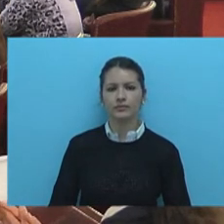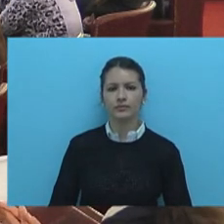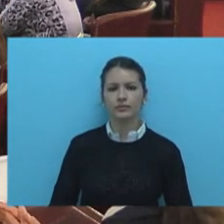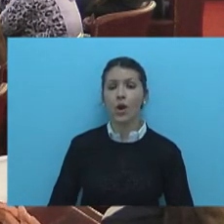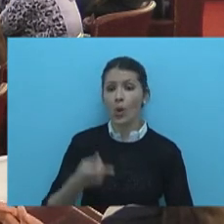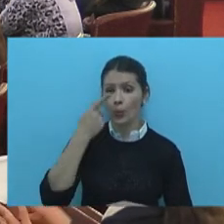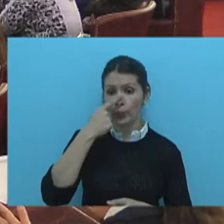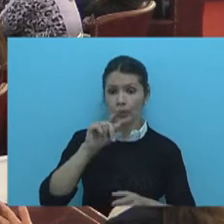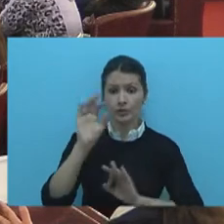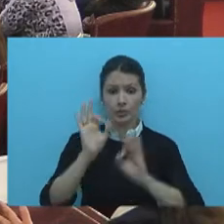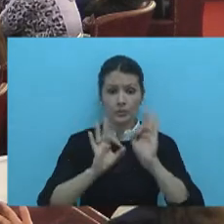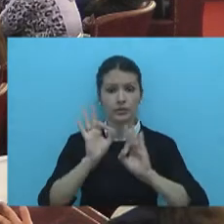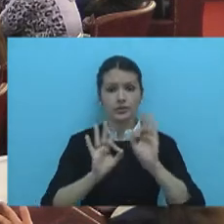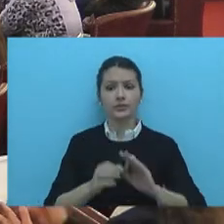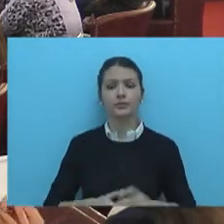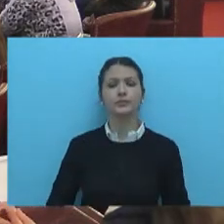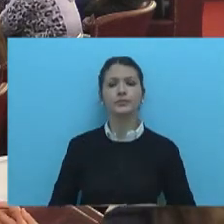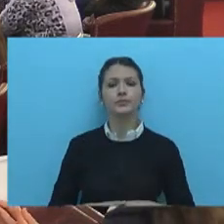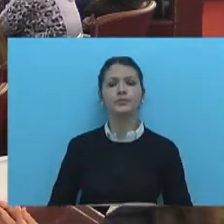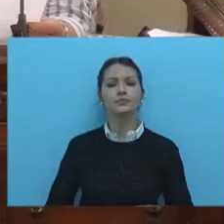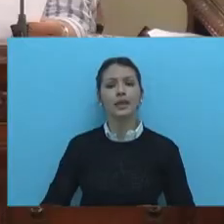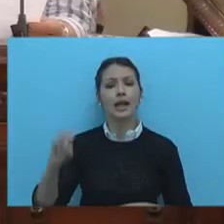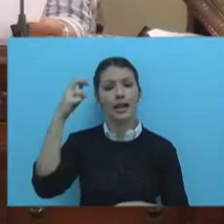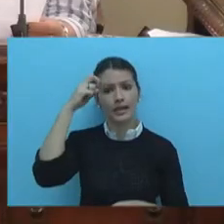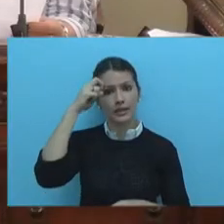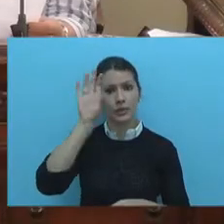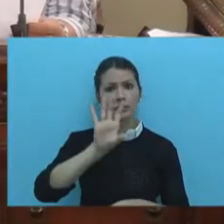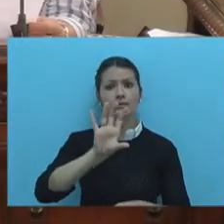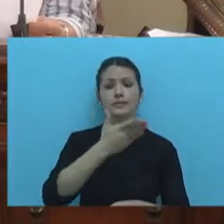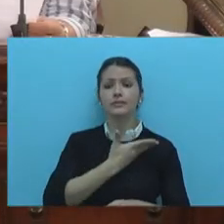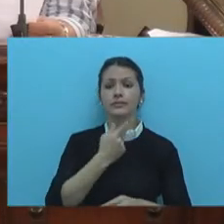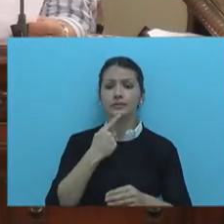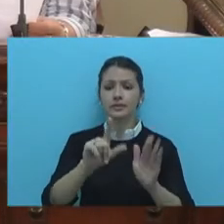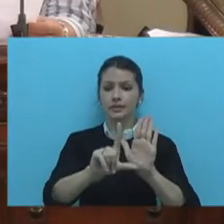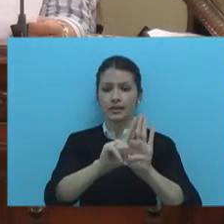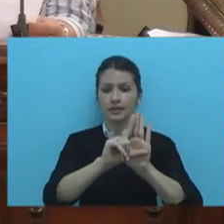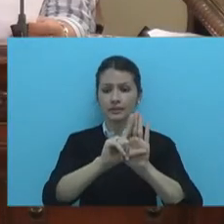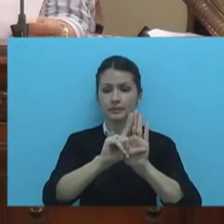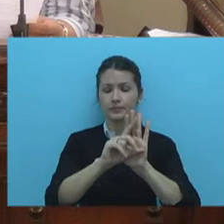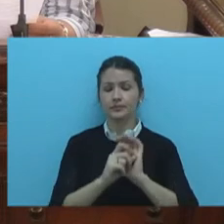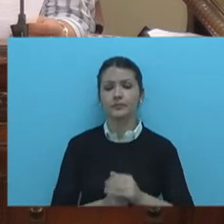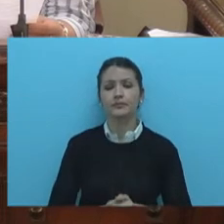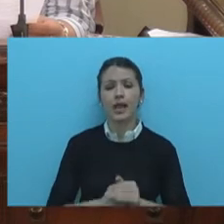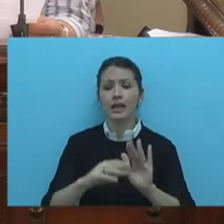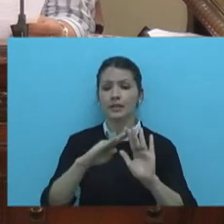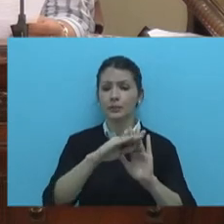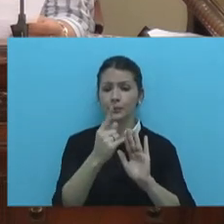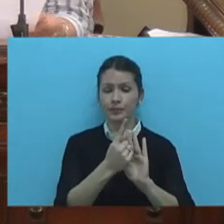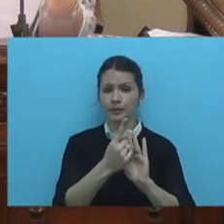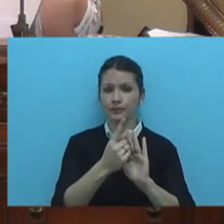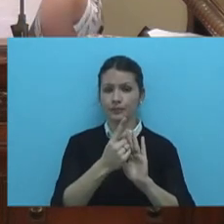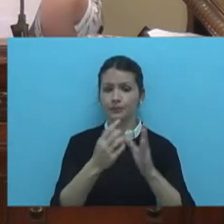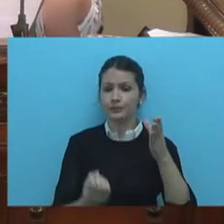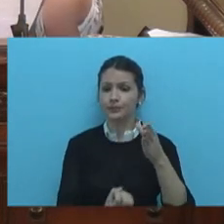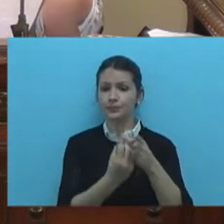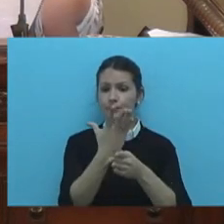El último proyecto. La legislatura de la provincia de Santa Fe sanciona con fuerza de ley. Artículo primero.